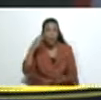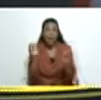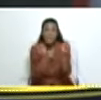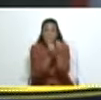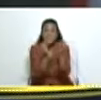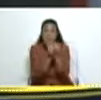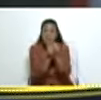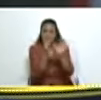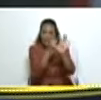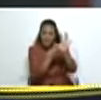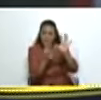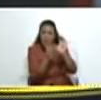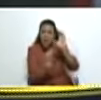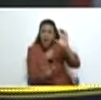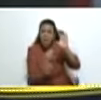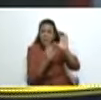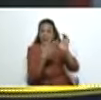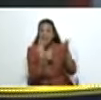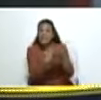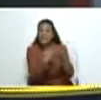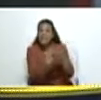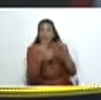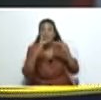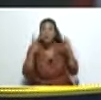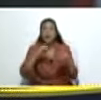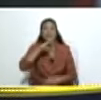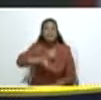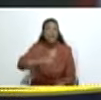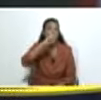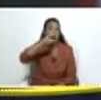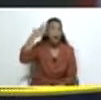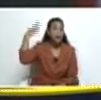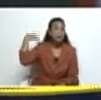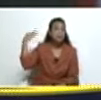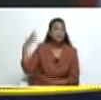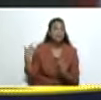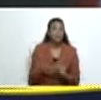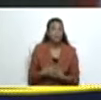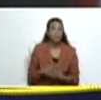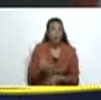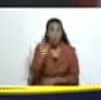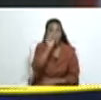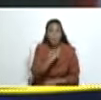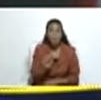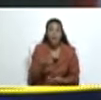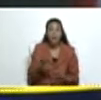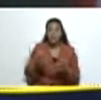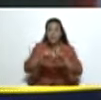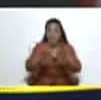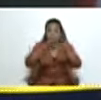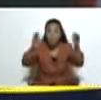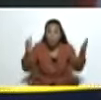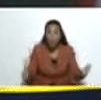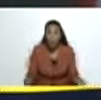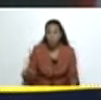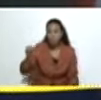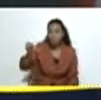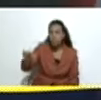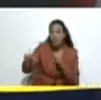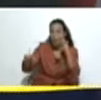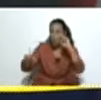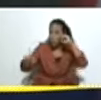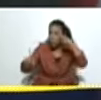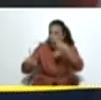Esta piedra es testigo de la historia de hace 5 años. Era de Darío Viva, la tenía en su escritorio.